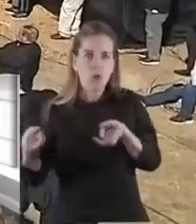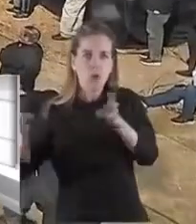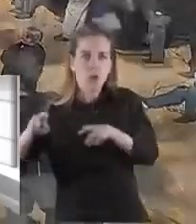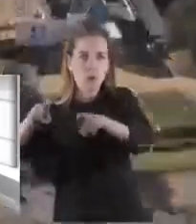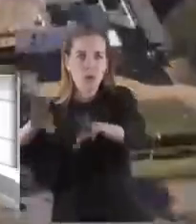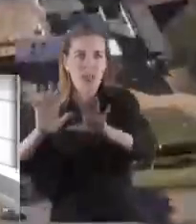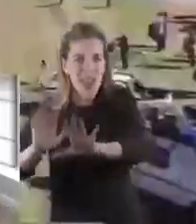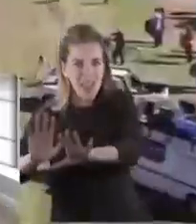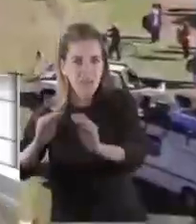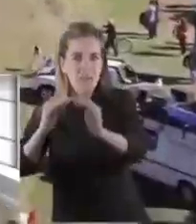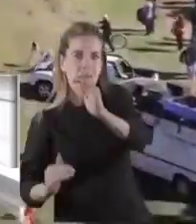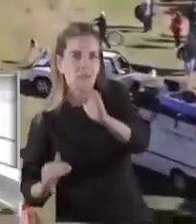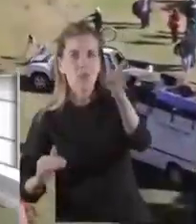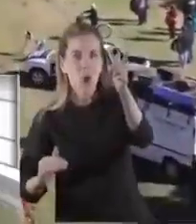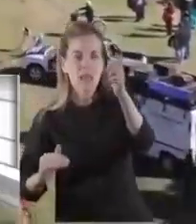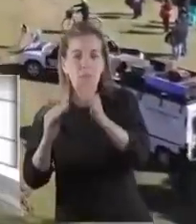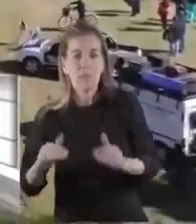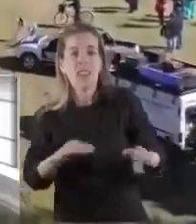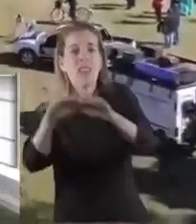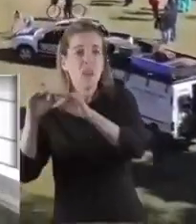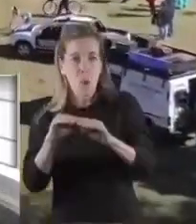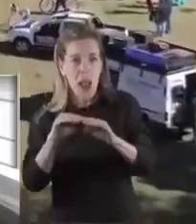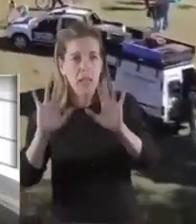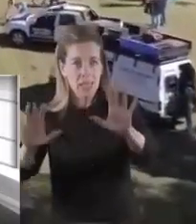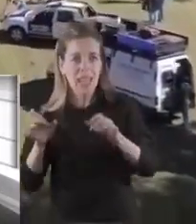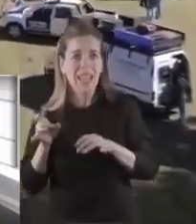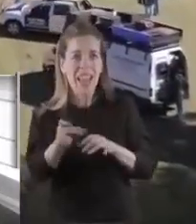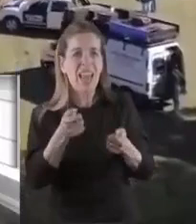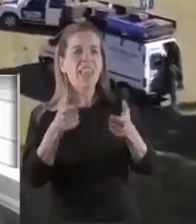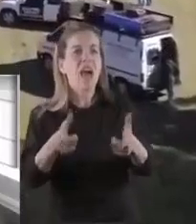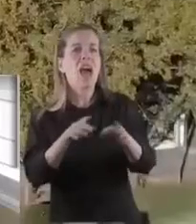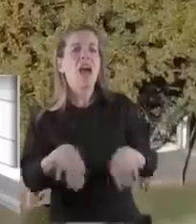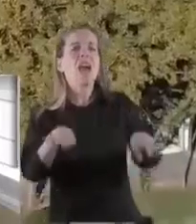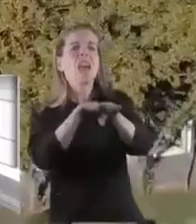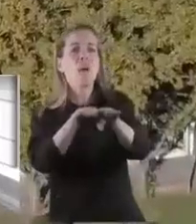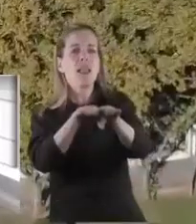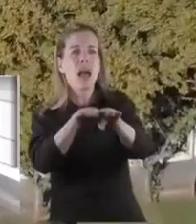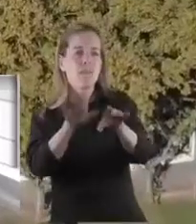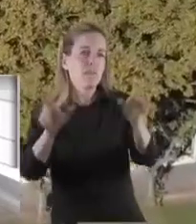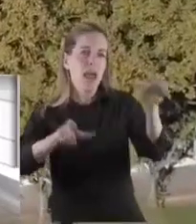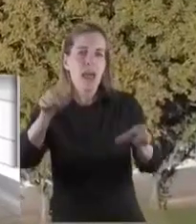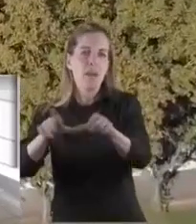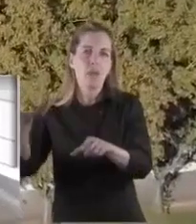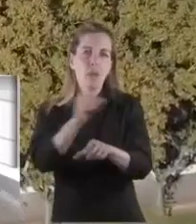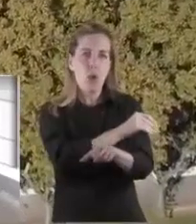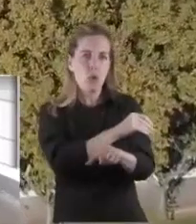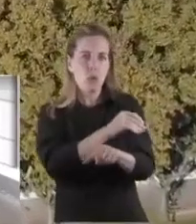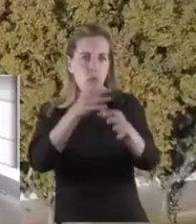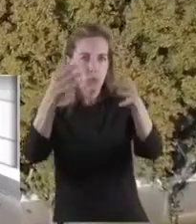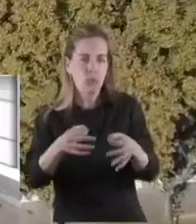igualamos el tren nos conecta y el tren no es igual y son dos valores